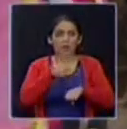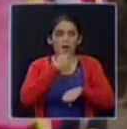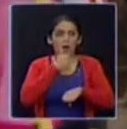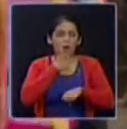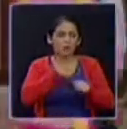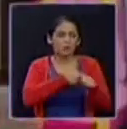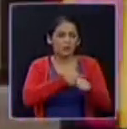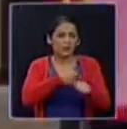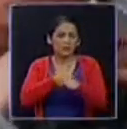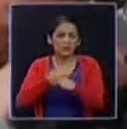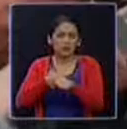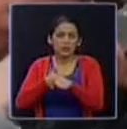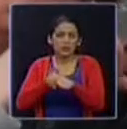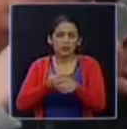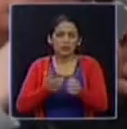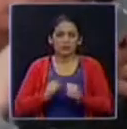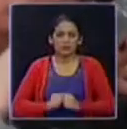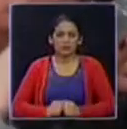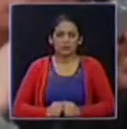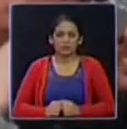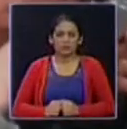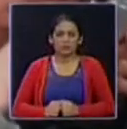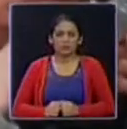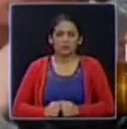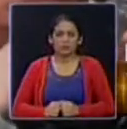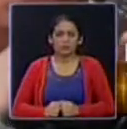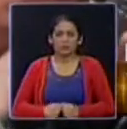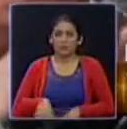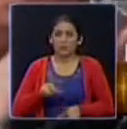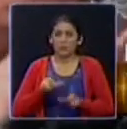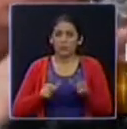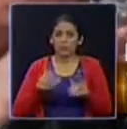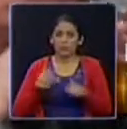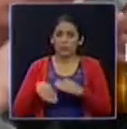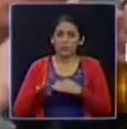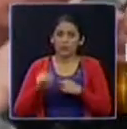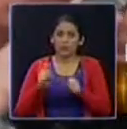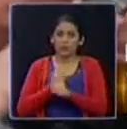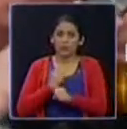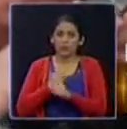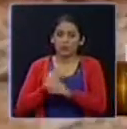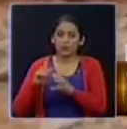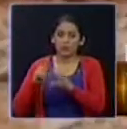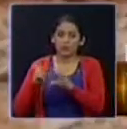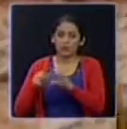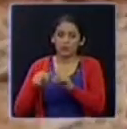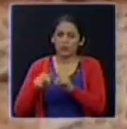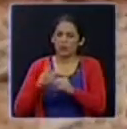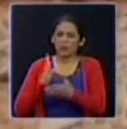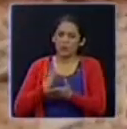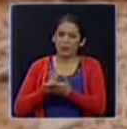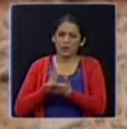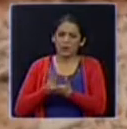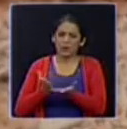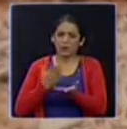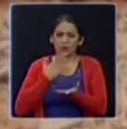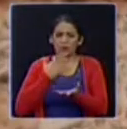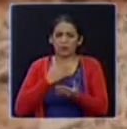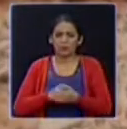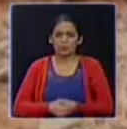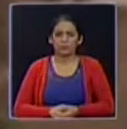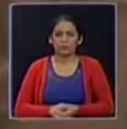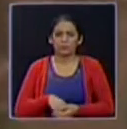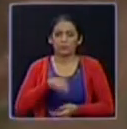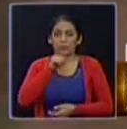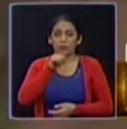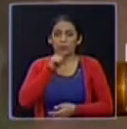las poblaciones. Toda esta hemorragia de concesiones debe quedar insubsistente. Pero tampoco se ha cumplido con la consulta